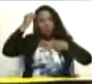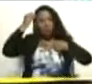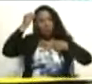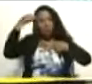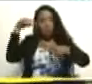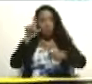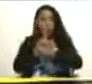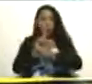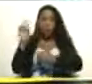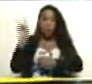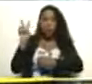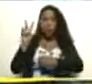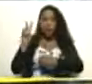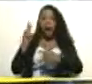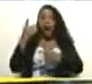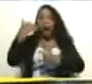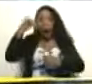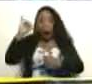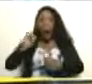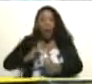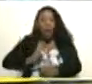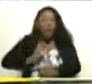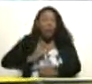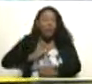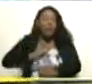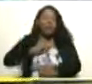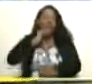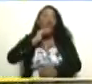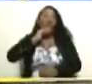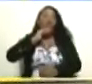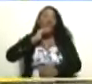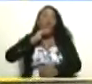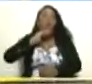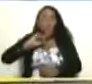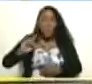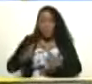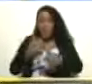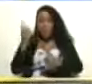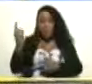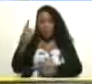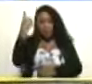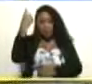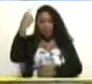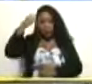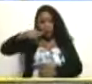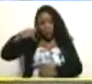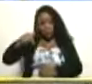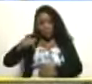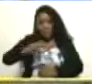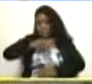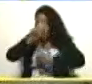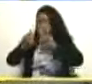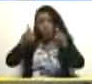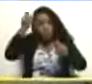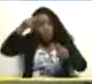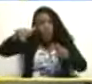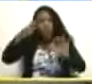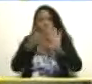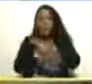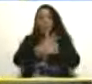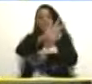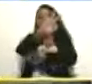Venezuela tiene el récord mundial de elecciones y de consultas en el planeta Tierra. 30